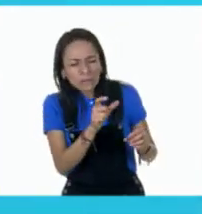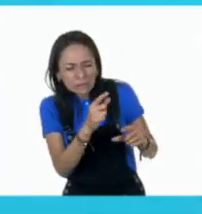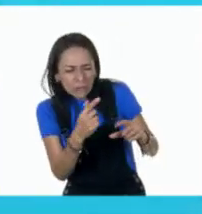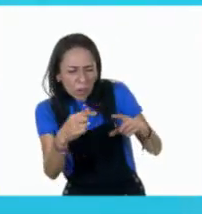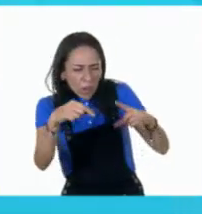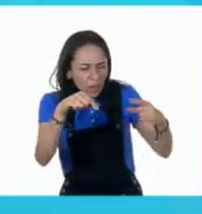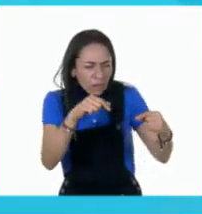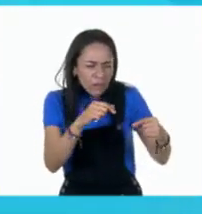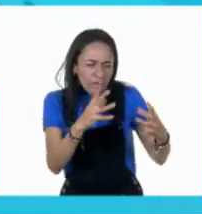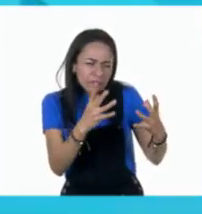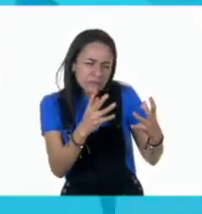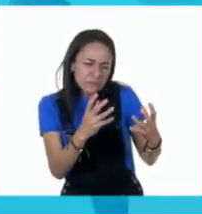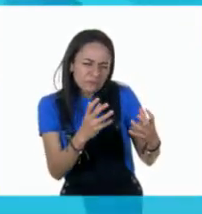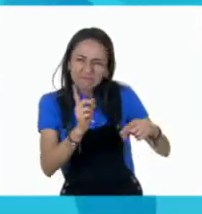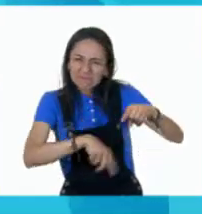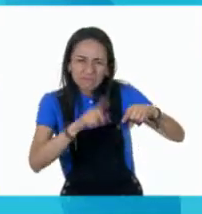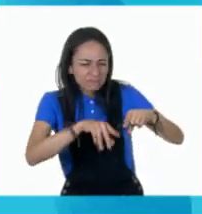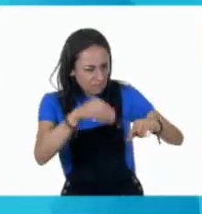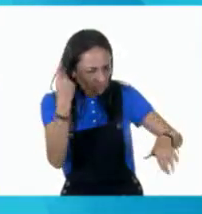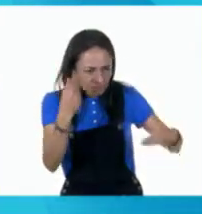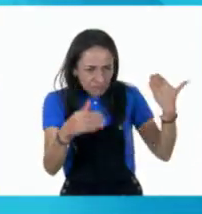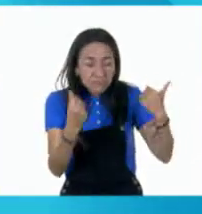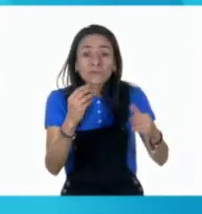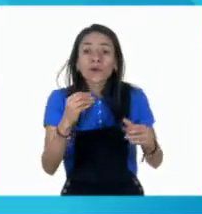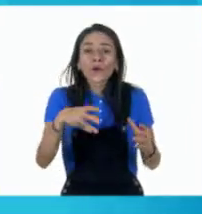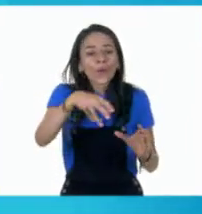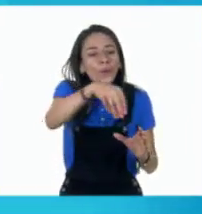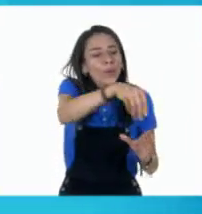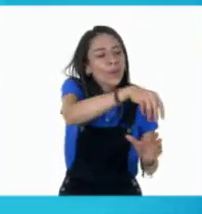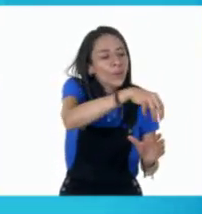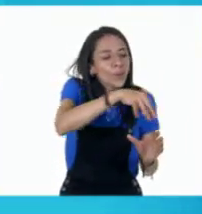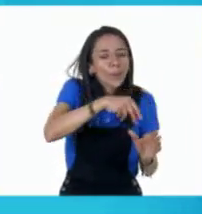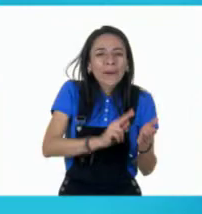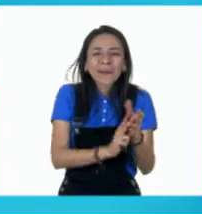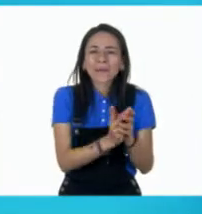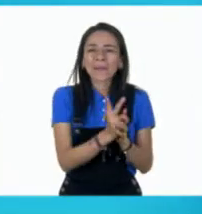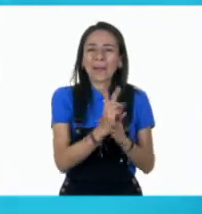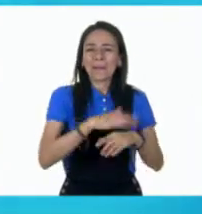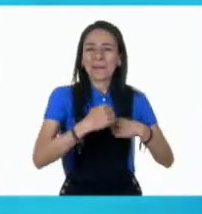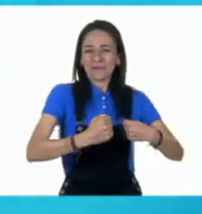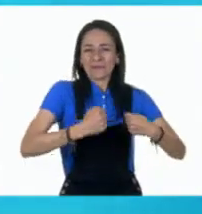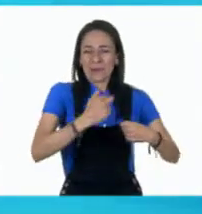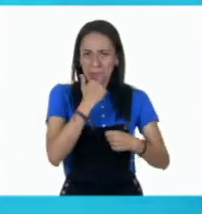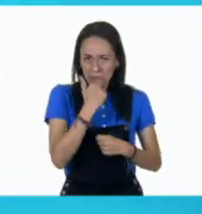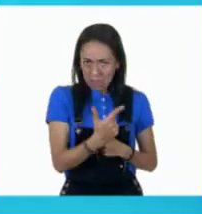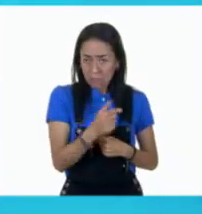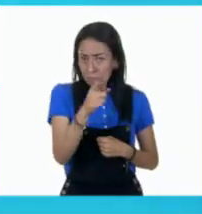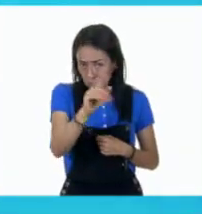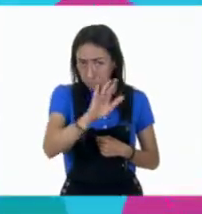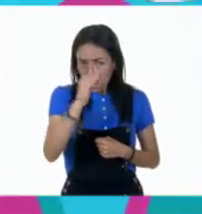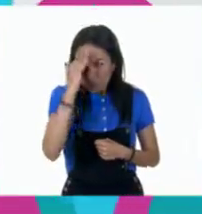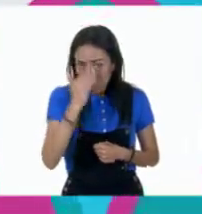estarles poniendo abono, también es importante que lo anoten. Con lo que ustedes sepan, pueden ponerlo también en la tabla.